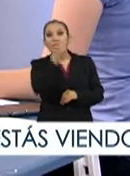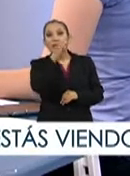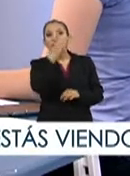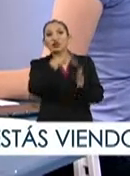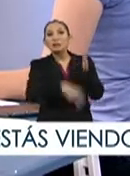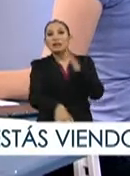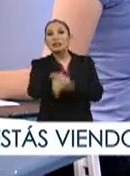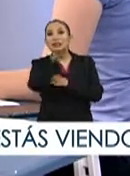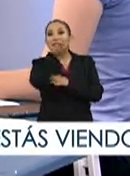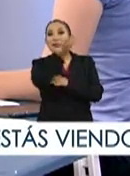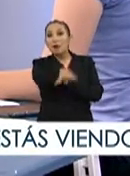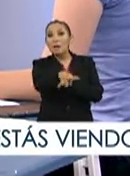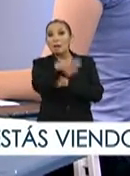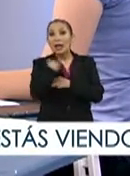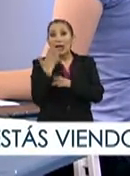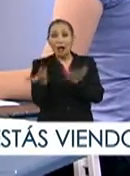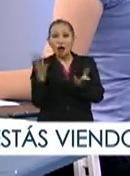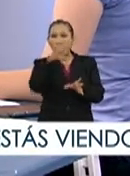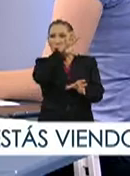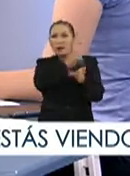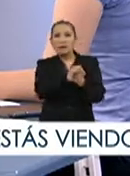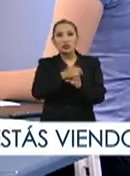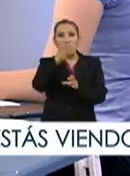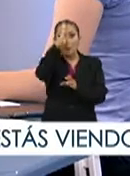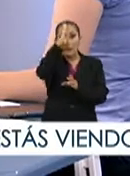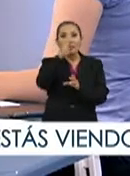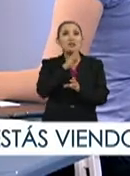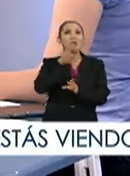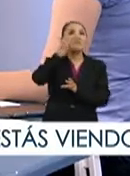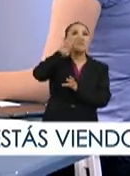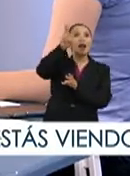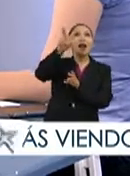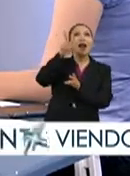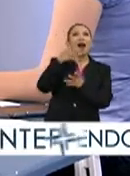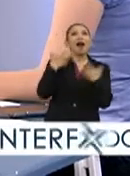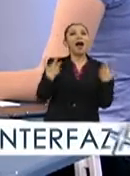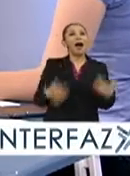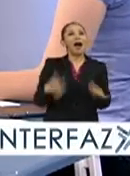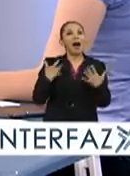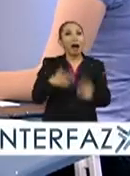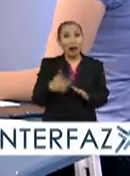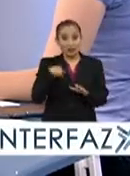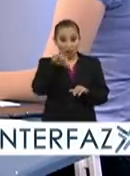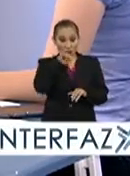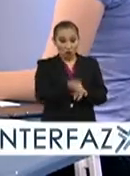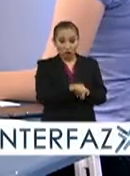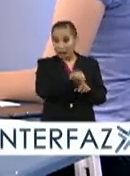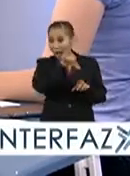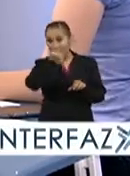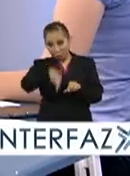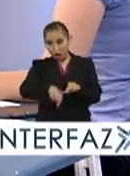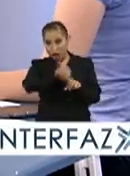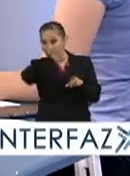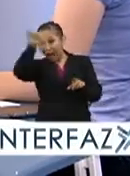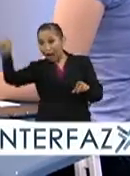enero de 2019, a la plenitud, a la medianoche lo vamos a poder gozar, y faltan de hoy para ese